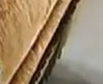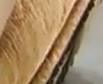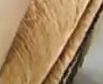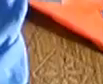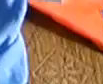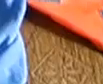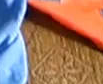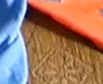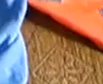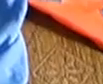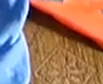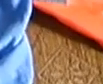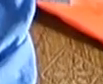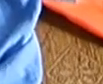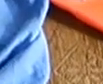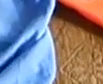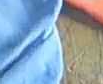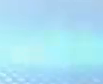caso